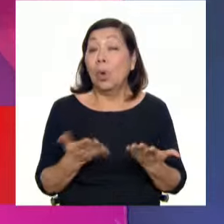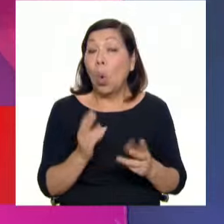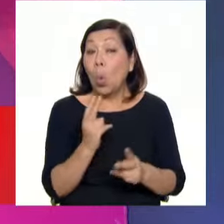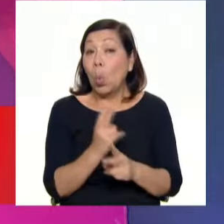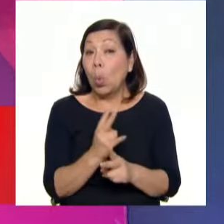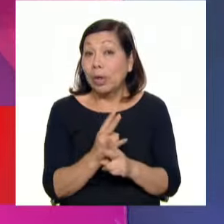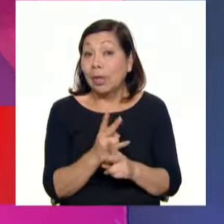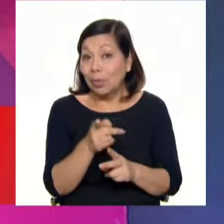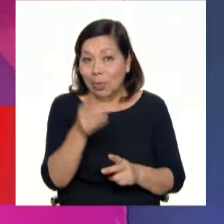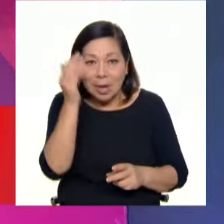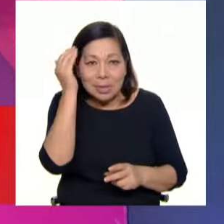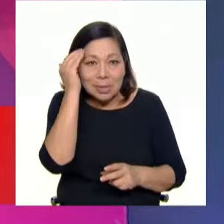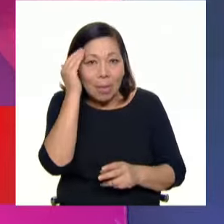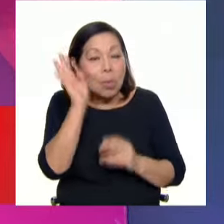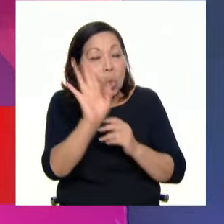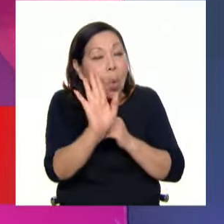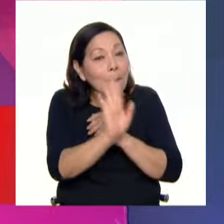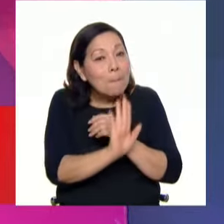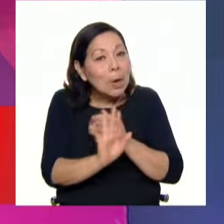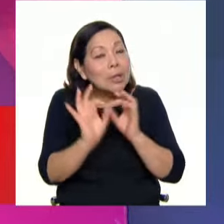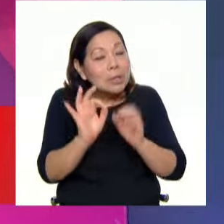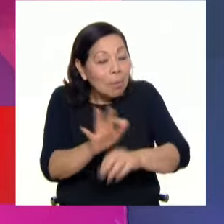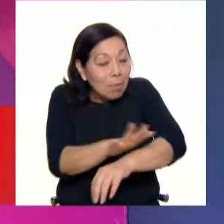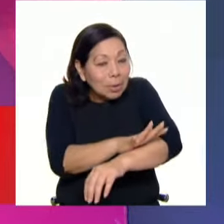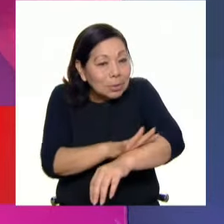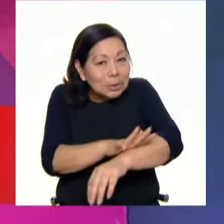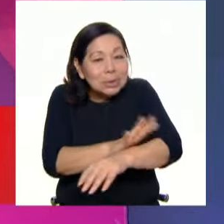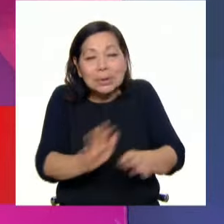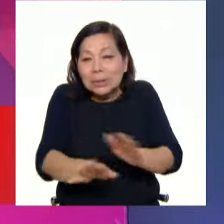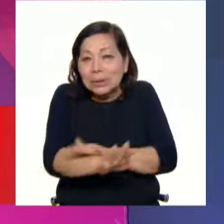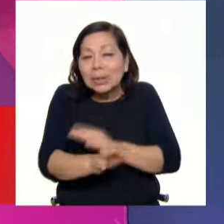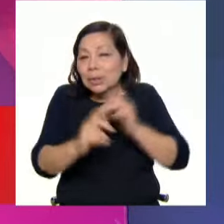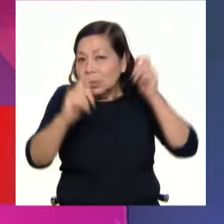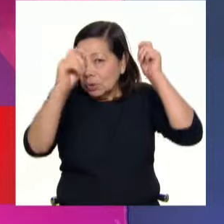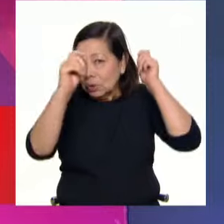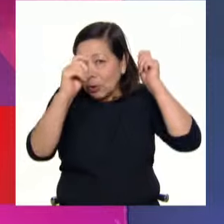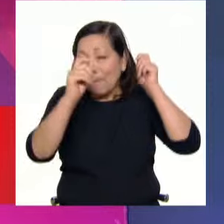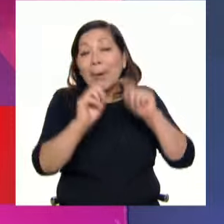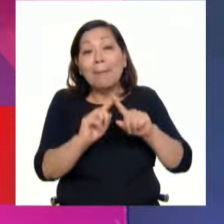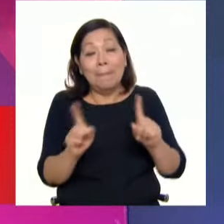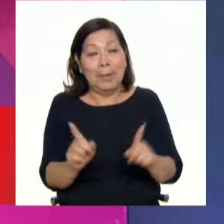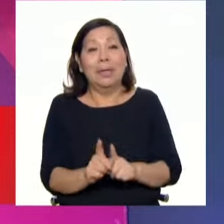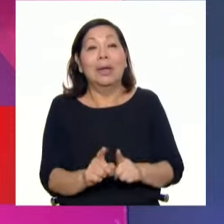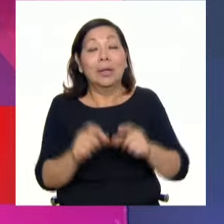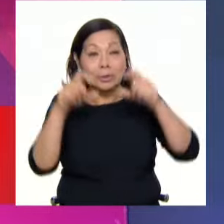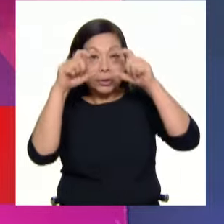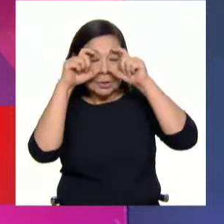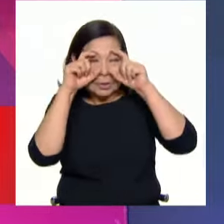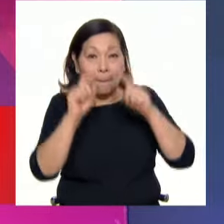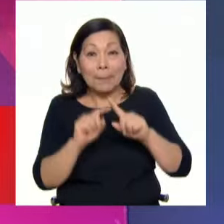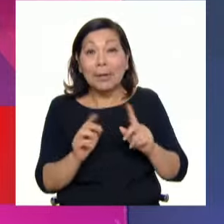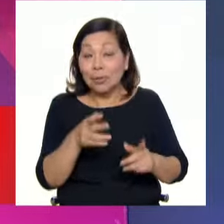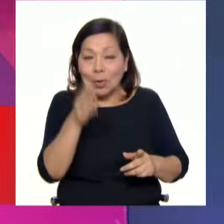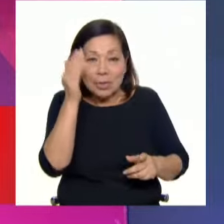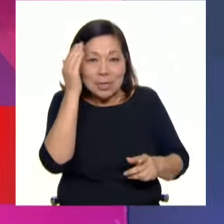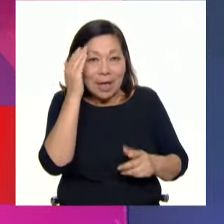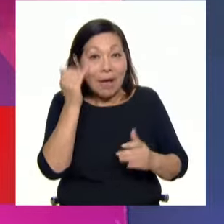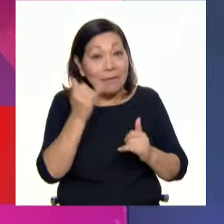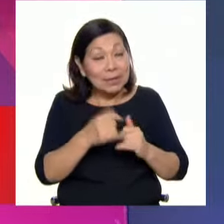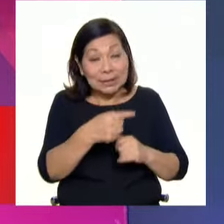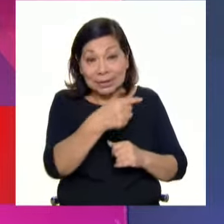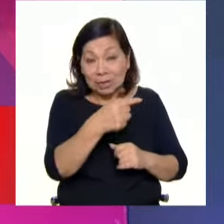mucho cuidado, ya saben, a protegerse, a utilizar protector solar, a utilizar el sombrero de lancha y también las gafas de sol. Así que ya saben, este